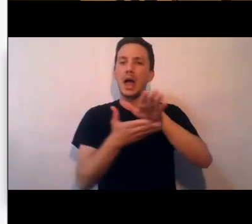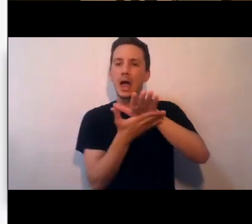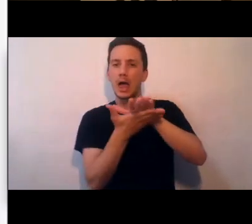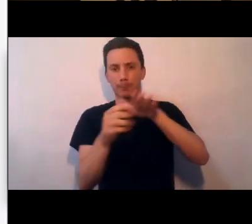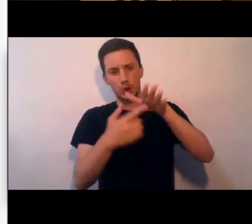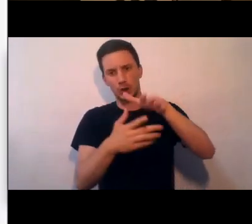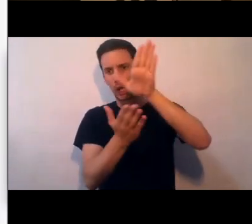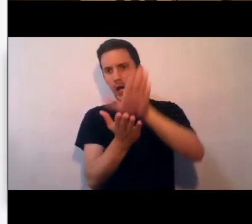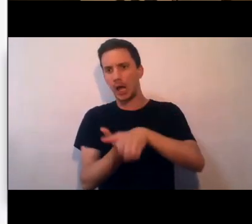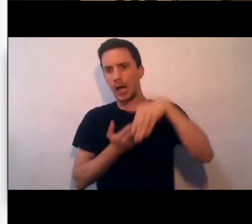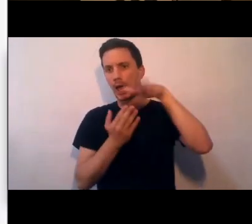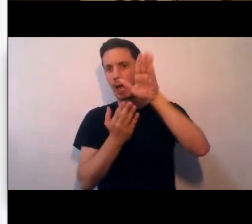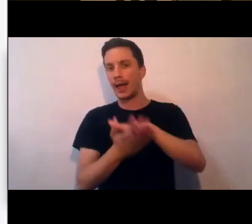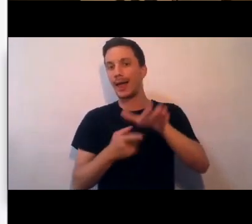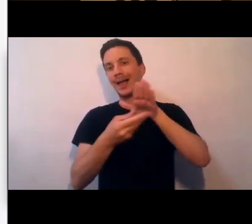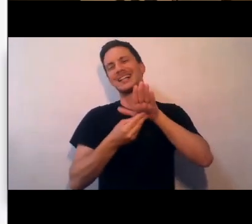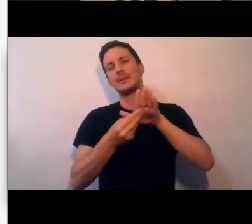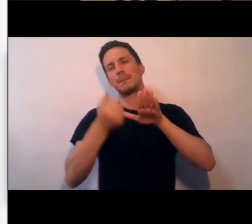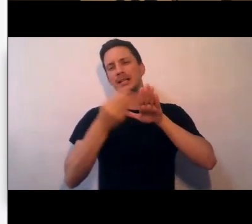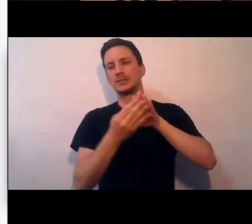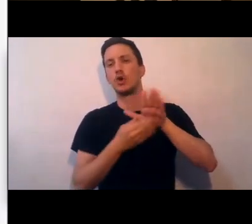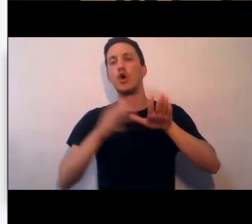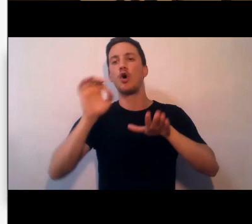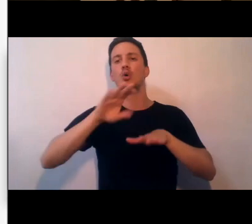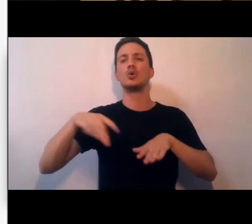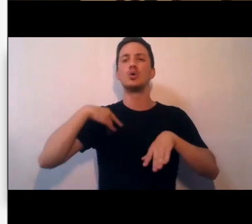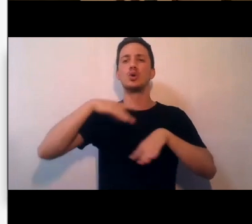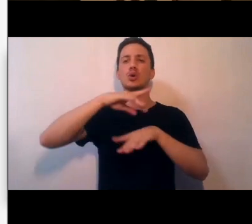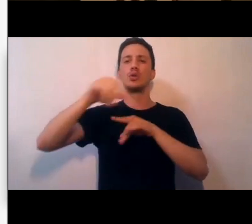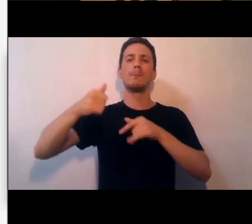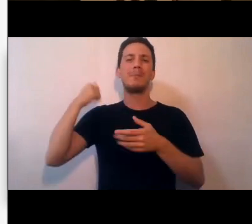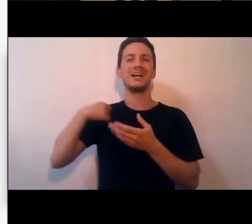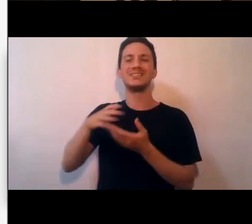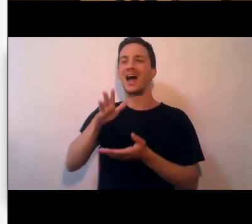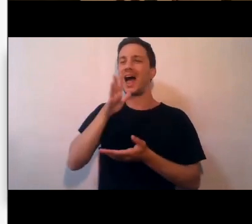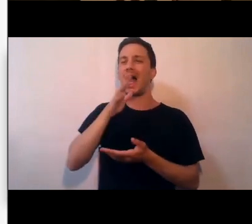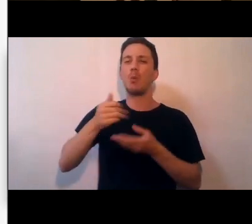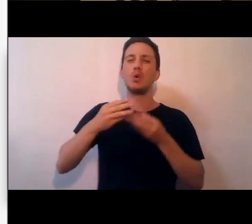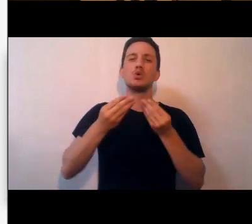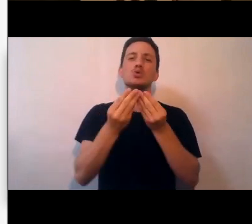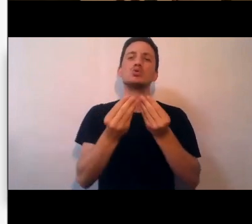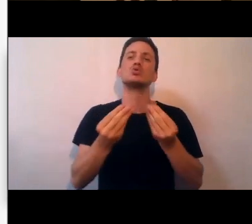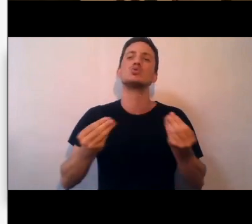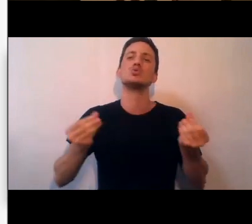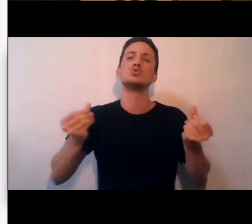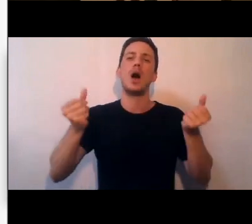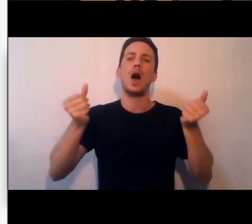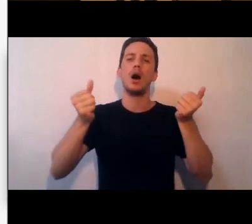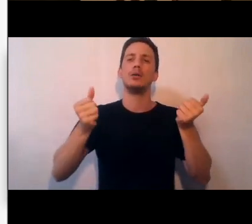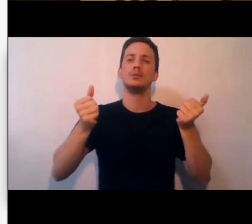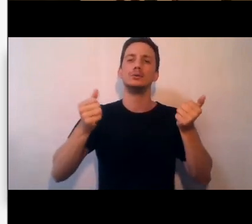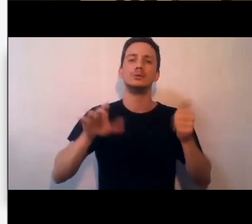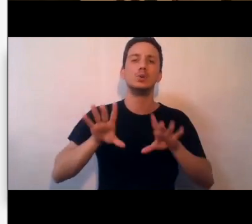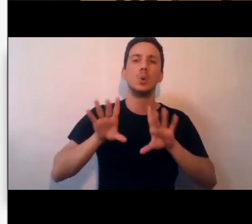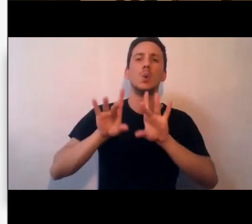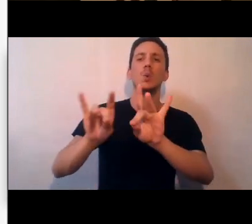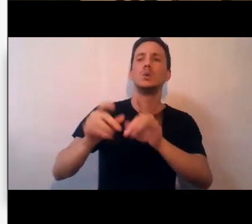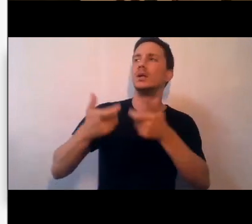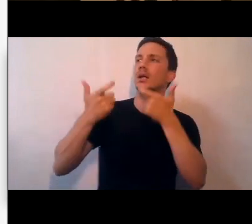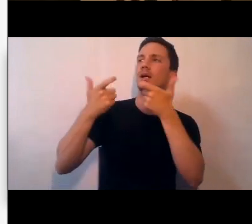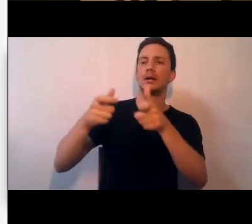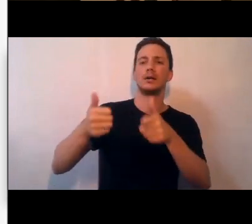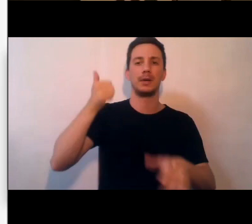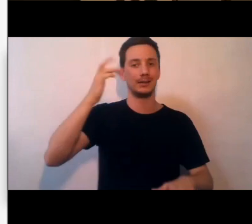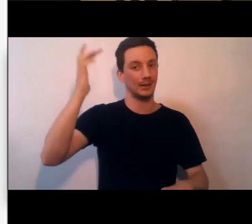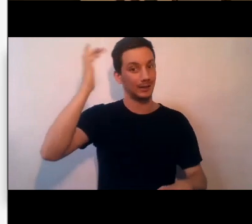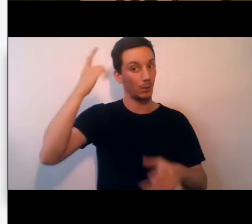penetración, o un líquido, una solución que la pones en el cuero cabelludo, que lo puedes aplicar en el cuero cabelludo porque